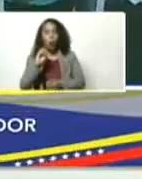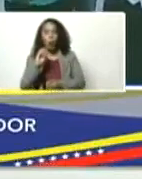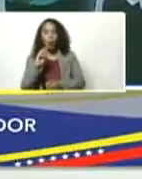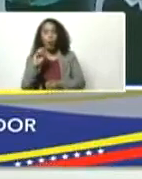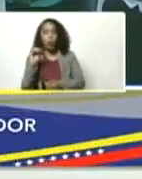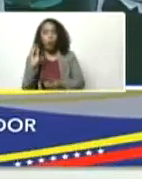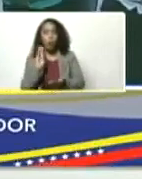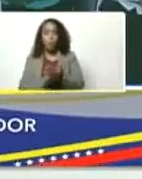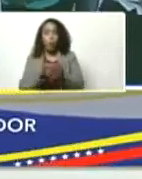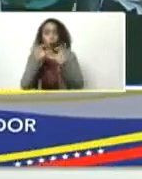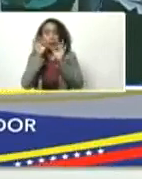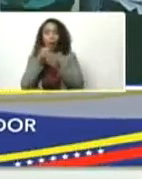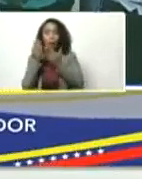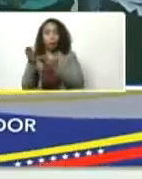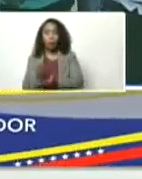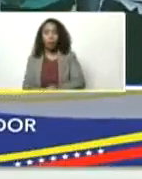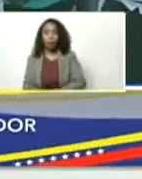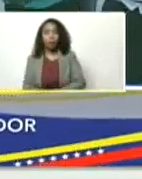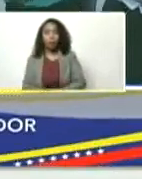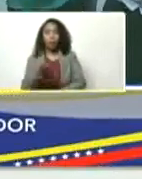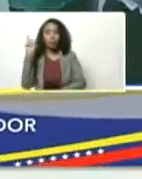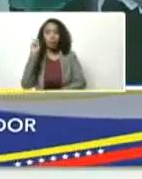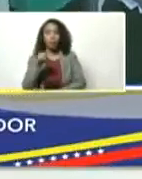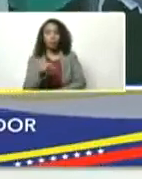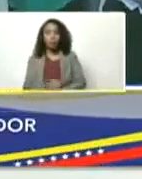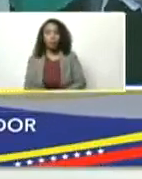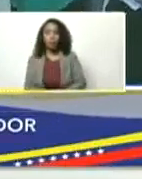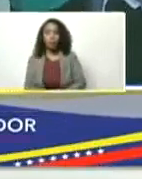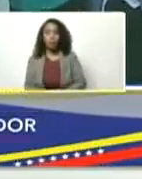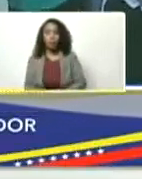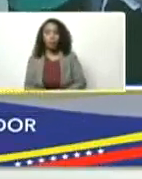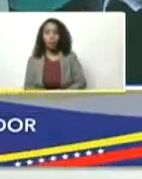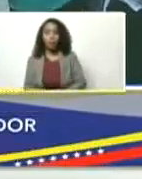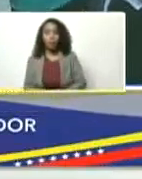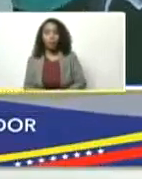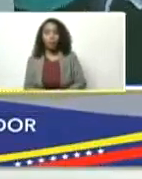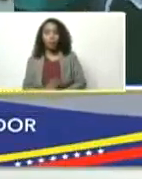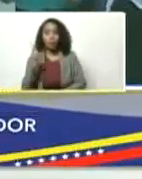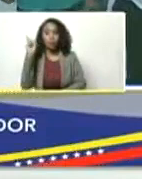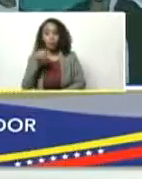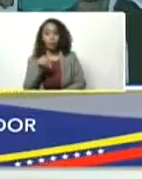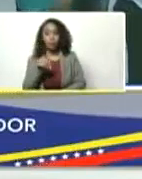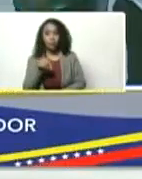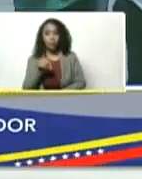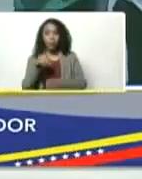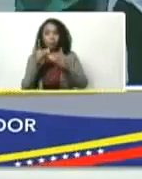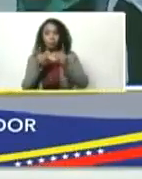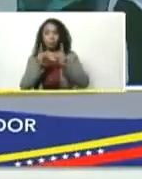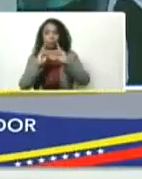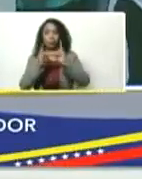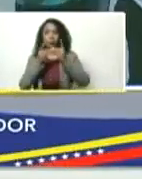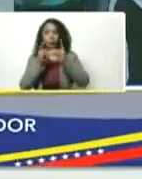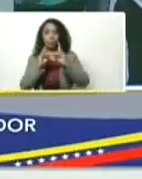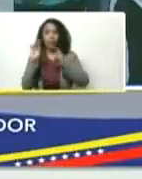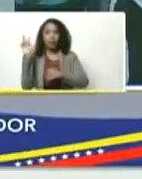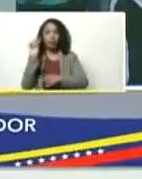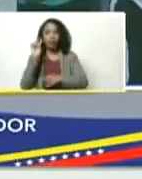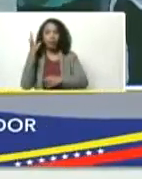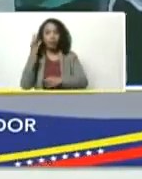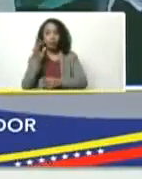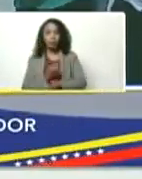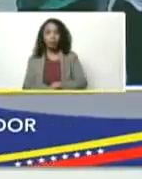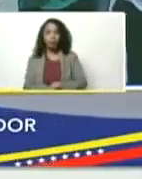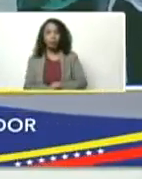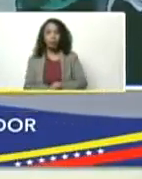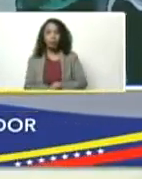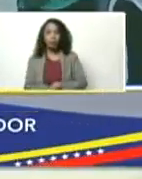ahí en el regalito. Y también las hamacas venezolanas,